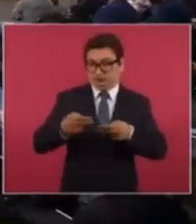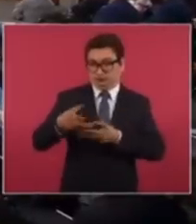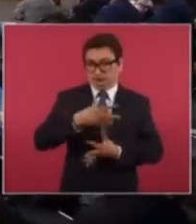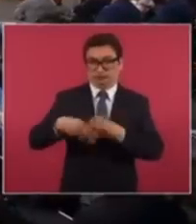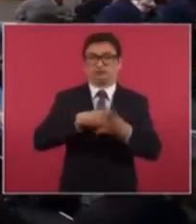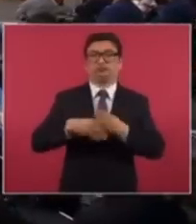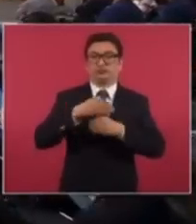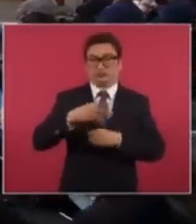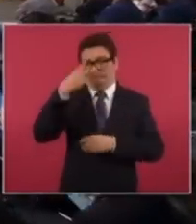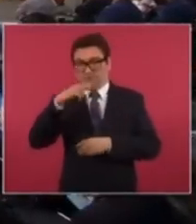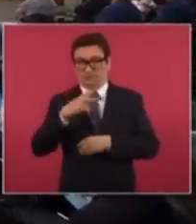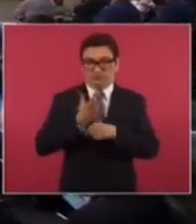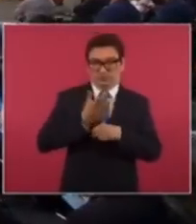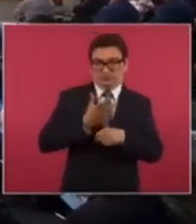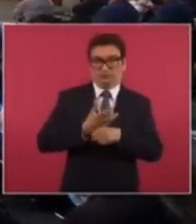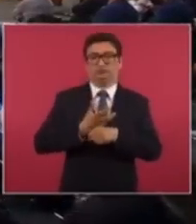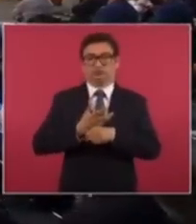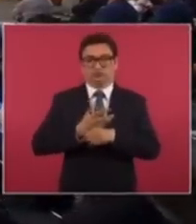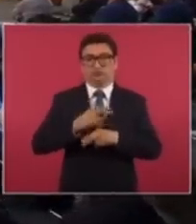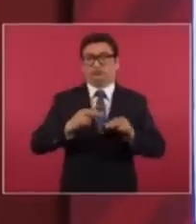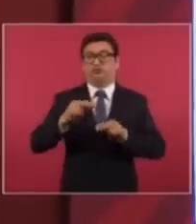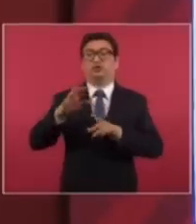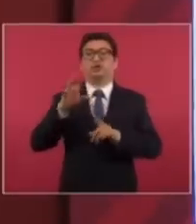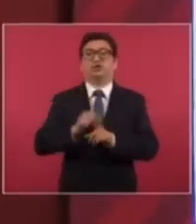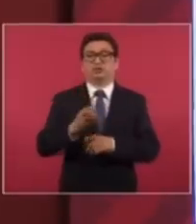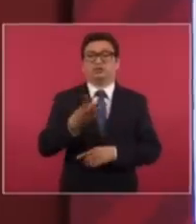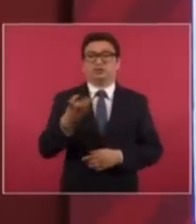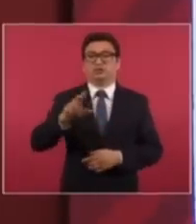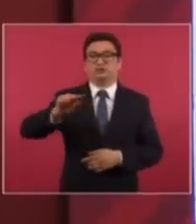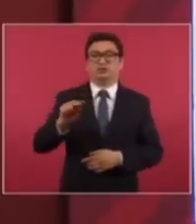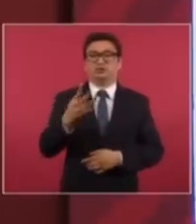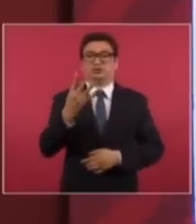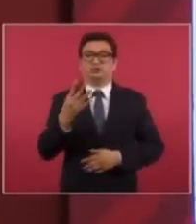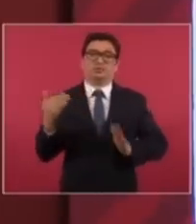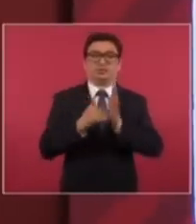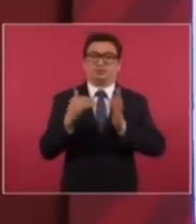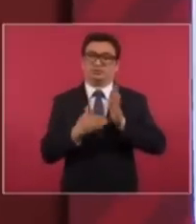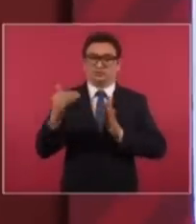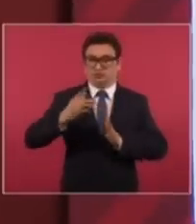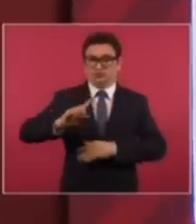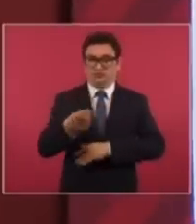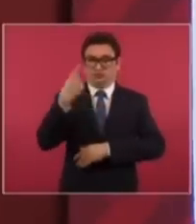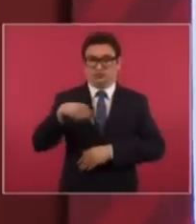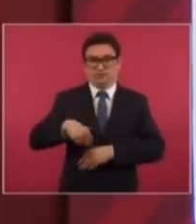Unidos y México ha alcanzado los 384 mil millones de dólares este año,